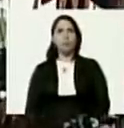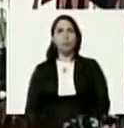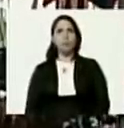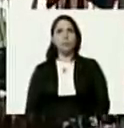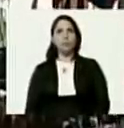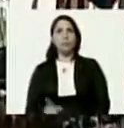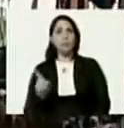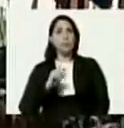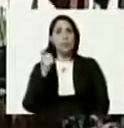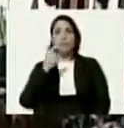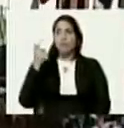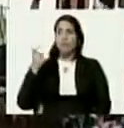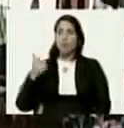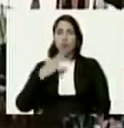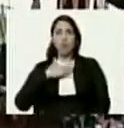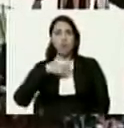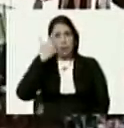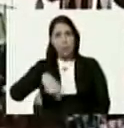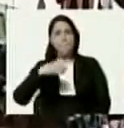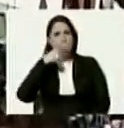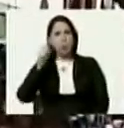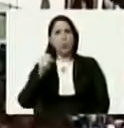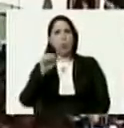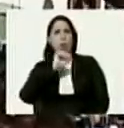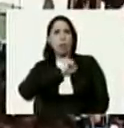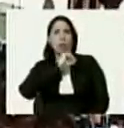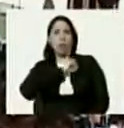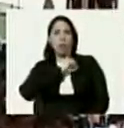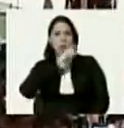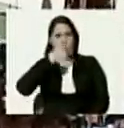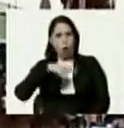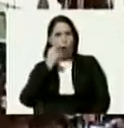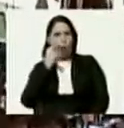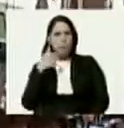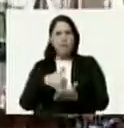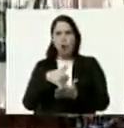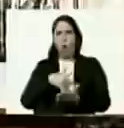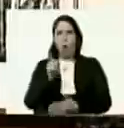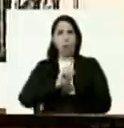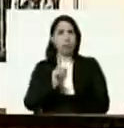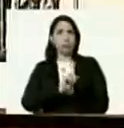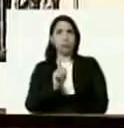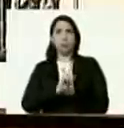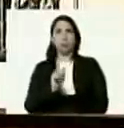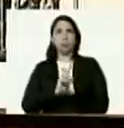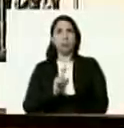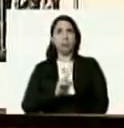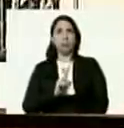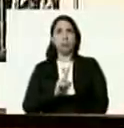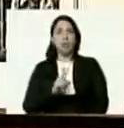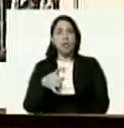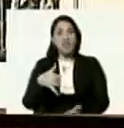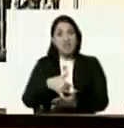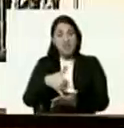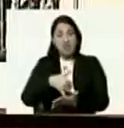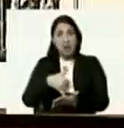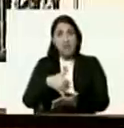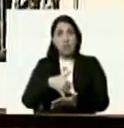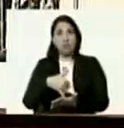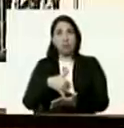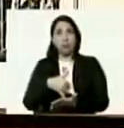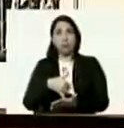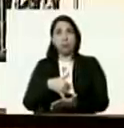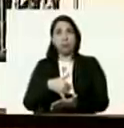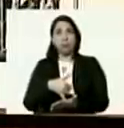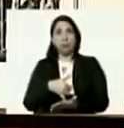no busquen en Maduro un cobarde, un flojo, un débil.